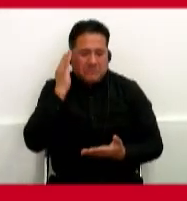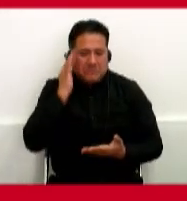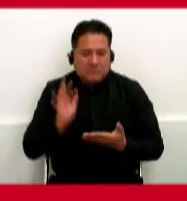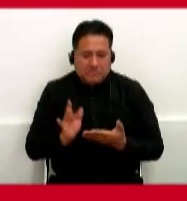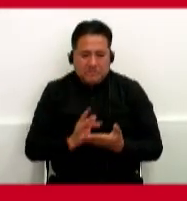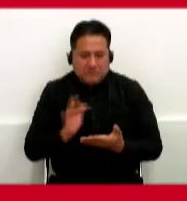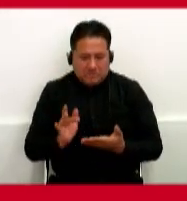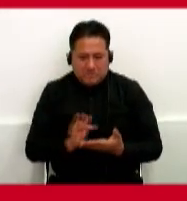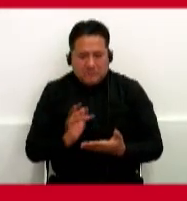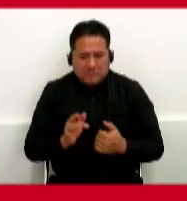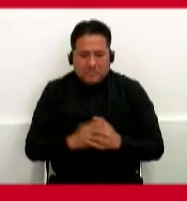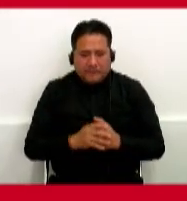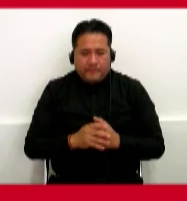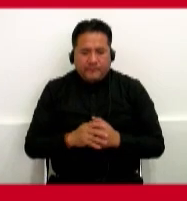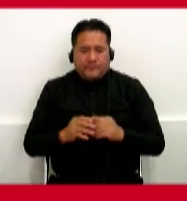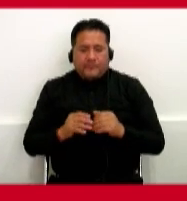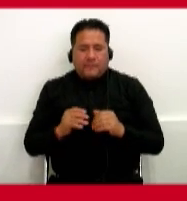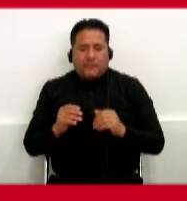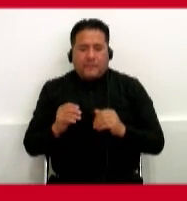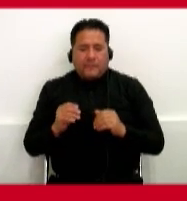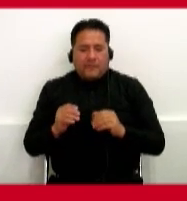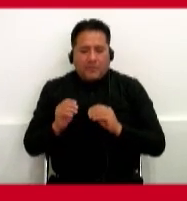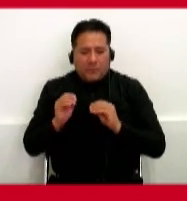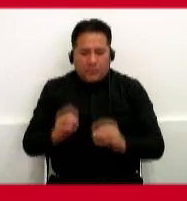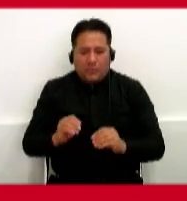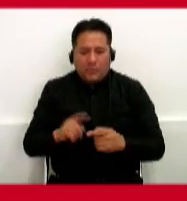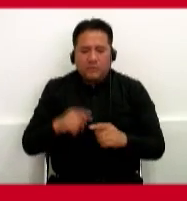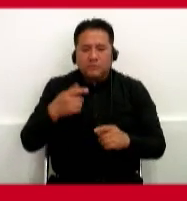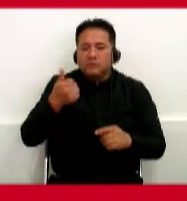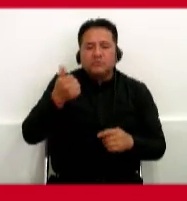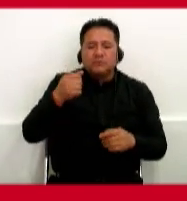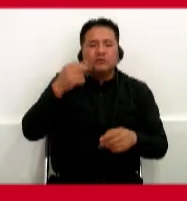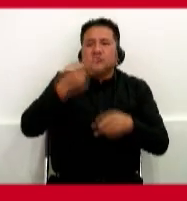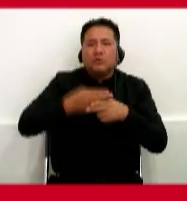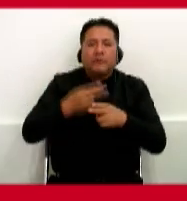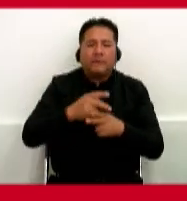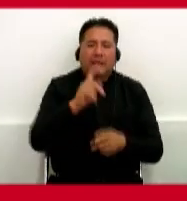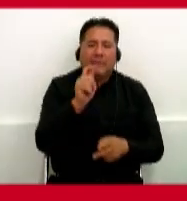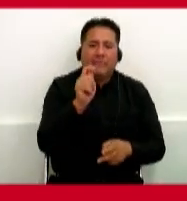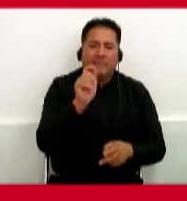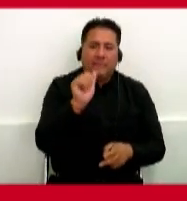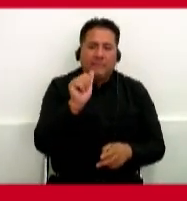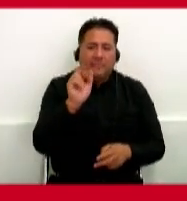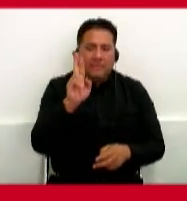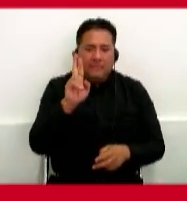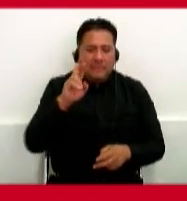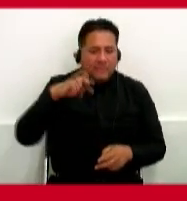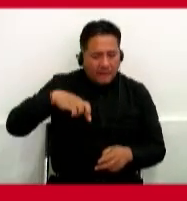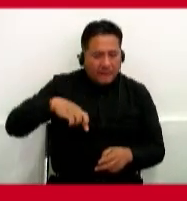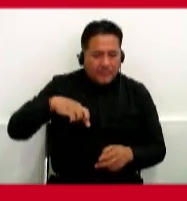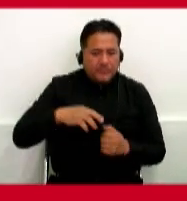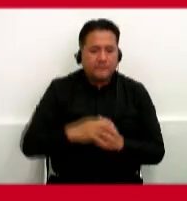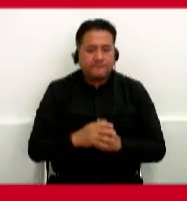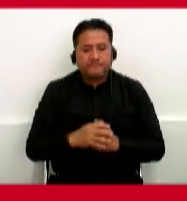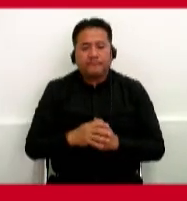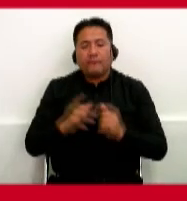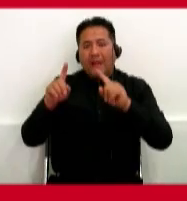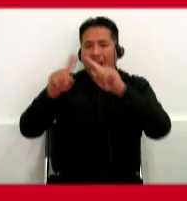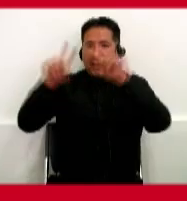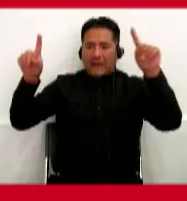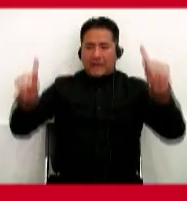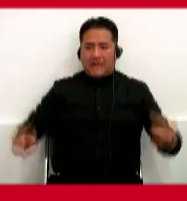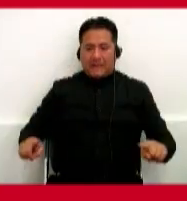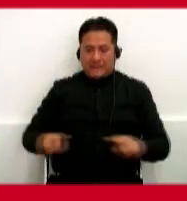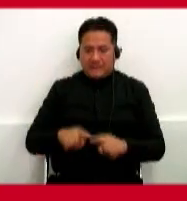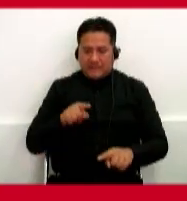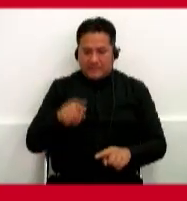generarse, establecimos TARP para cada uno de los sistemas de monitoreo. En la tabla muestro a modo de ejemplo